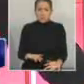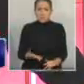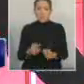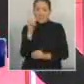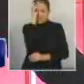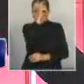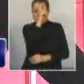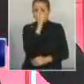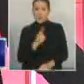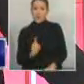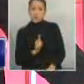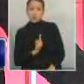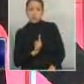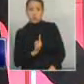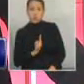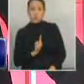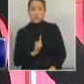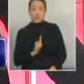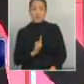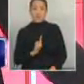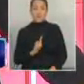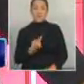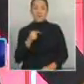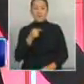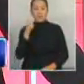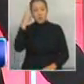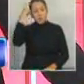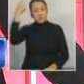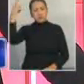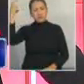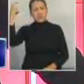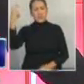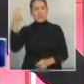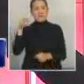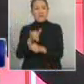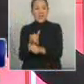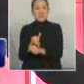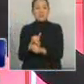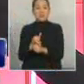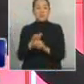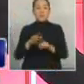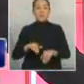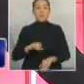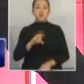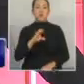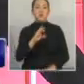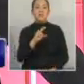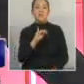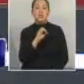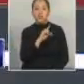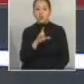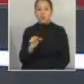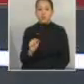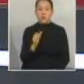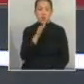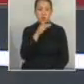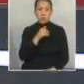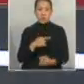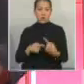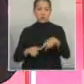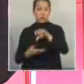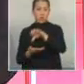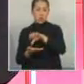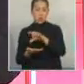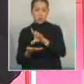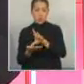Difícil para nosotros, claro. Esta ficción, además es una invención criolla, uh-huh. Tú sabes, sí. No existe en ninguna otra parte, sí, del mundo